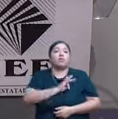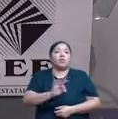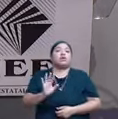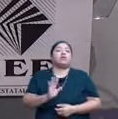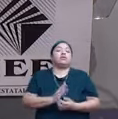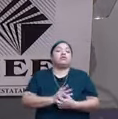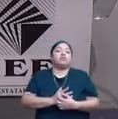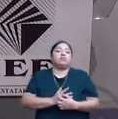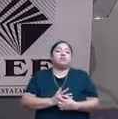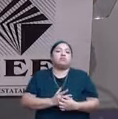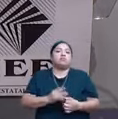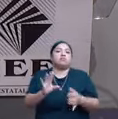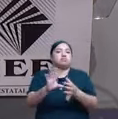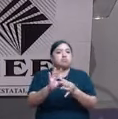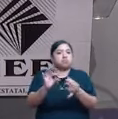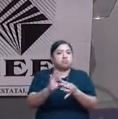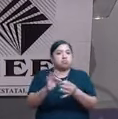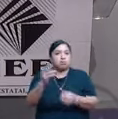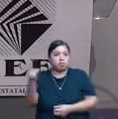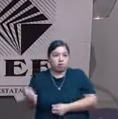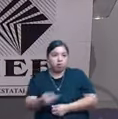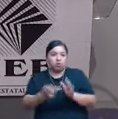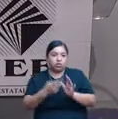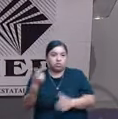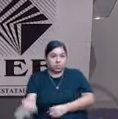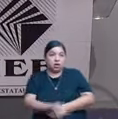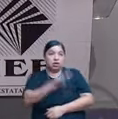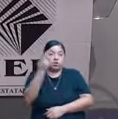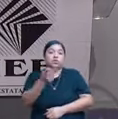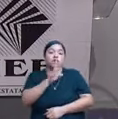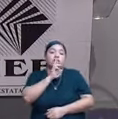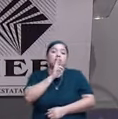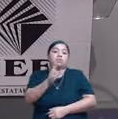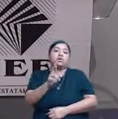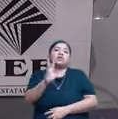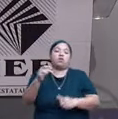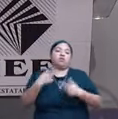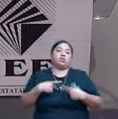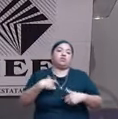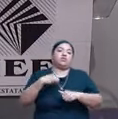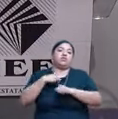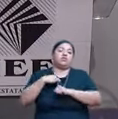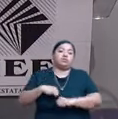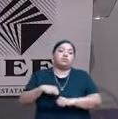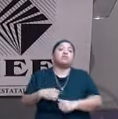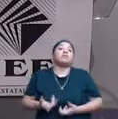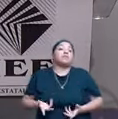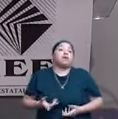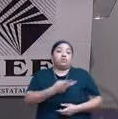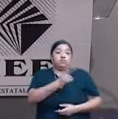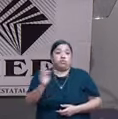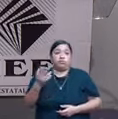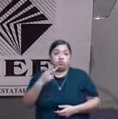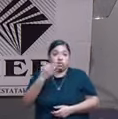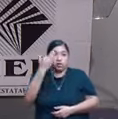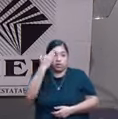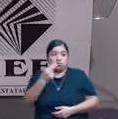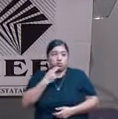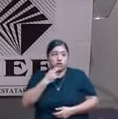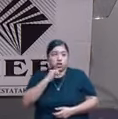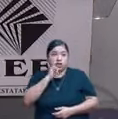cuestionamiento seleccionado aleatoriamente de la urna o planteado por la persona moderadora. Cabe mencionar que el tiempo no utilizado no será acumulado en otro